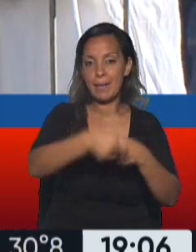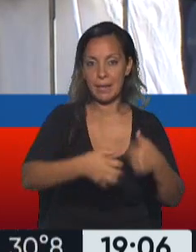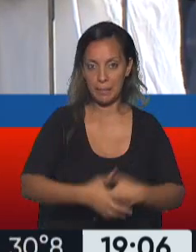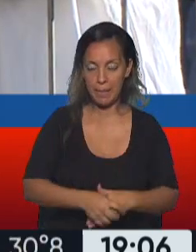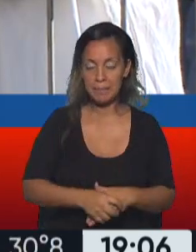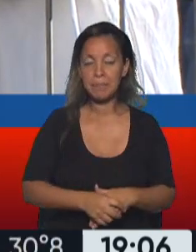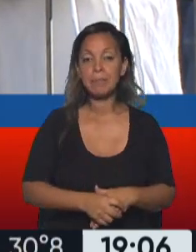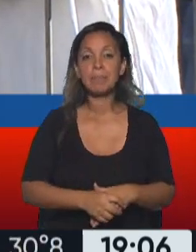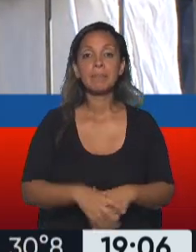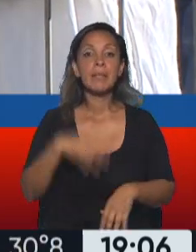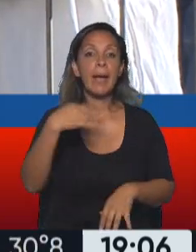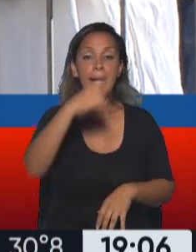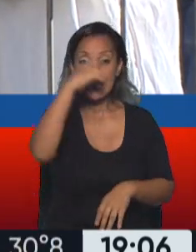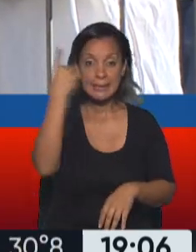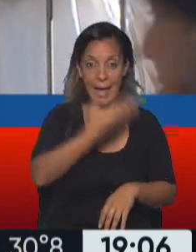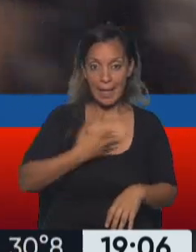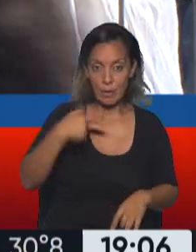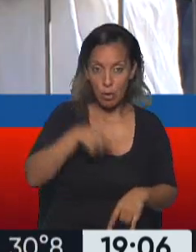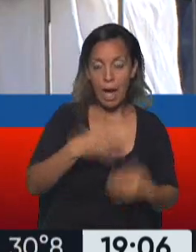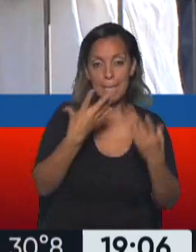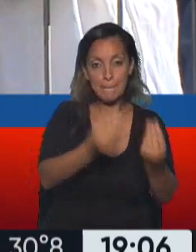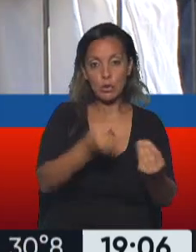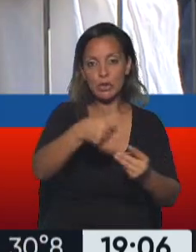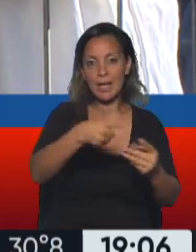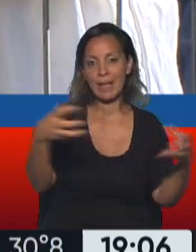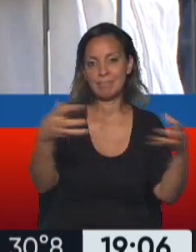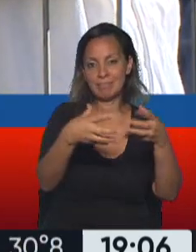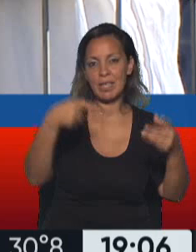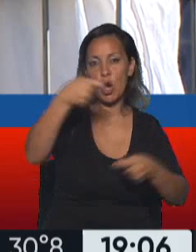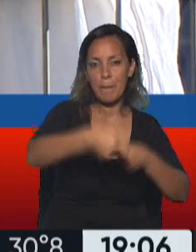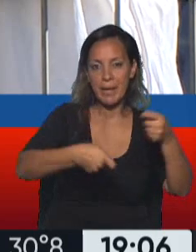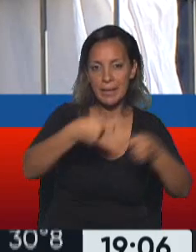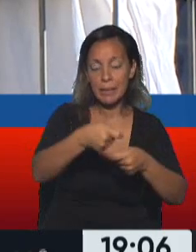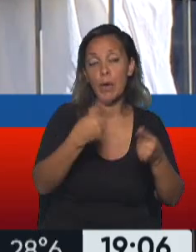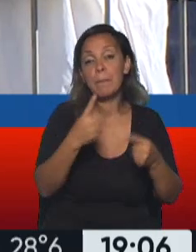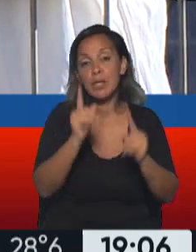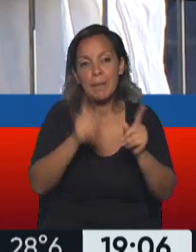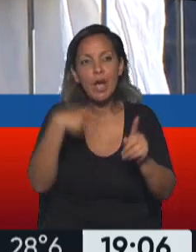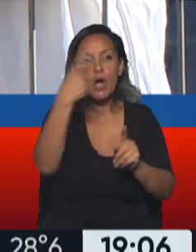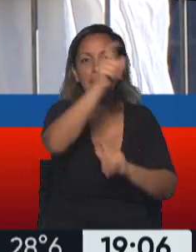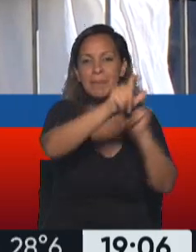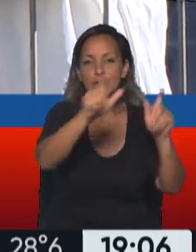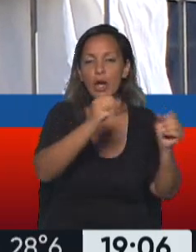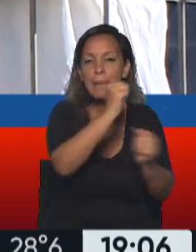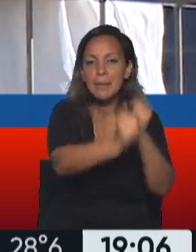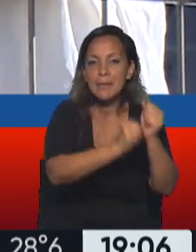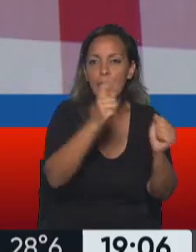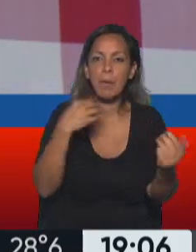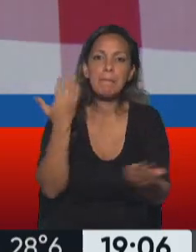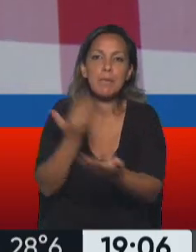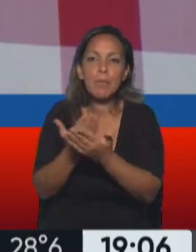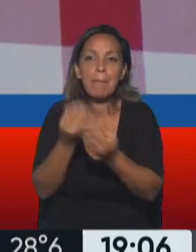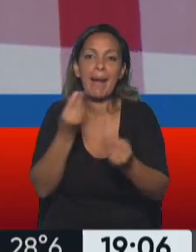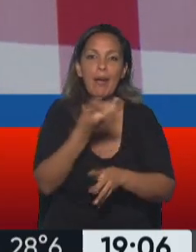el Estado, que está acompañando a la cooperativa, pero seguramente podrá algún empresario o otro empresario hacer alguna oferta para la